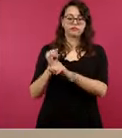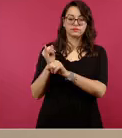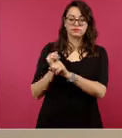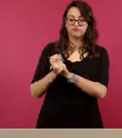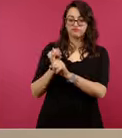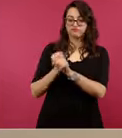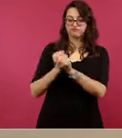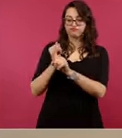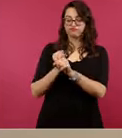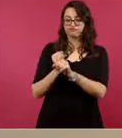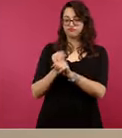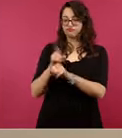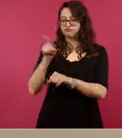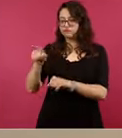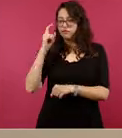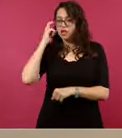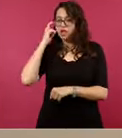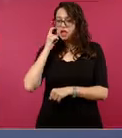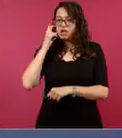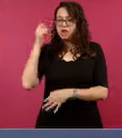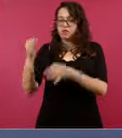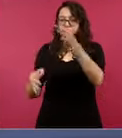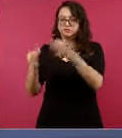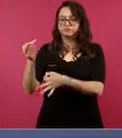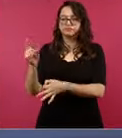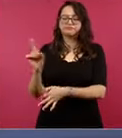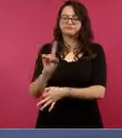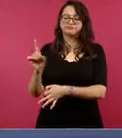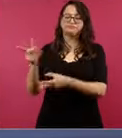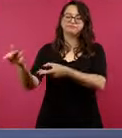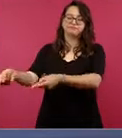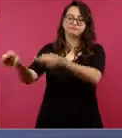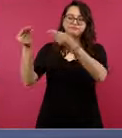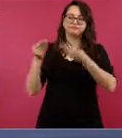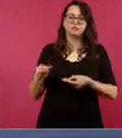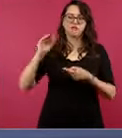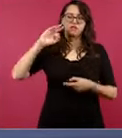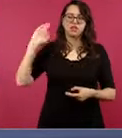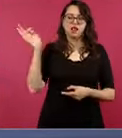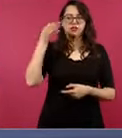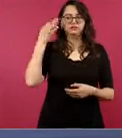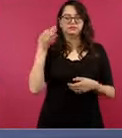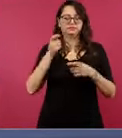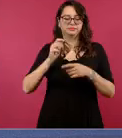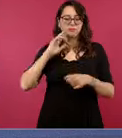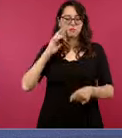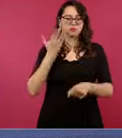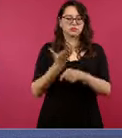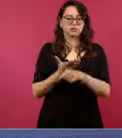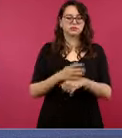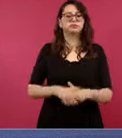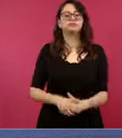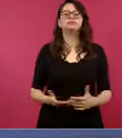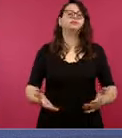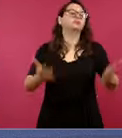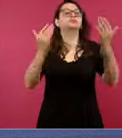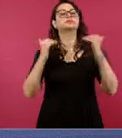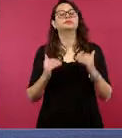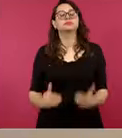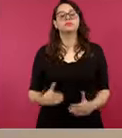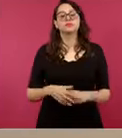ejerció la facultad de atracción de una carpeta de investigación que había iniciado la Fiscalía del Estado de Guerrero. Adelante.